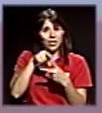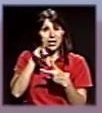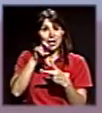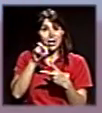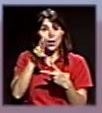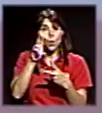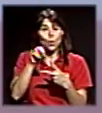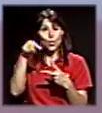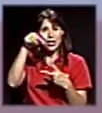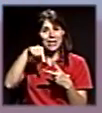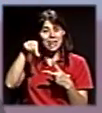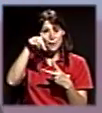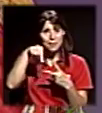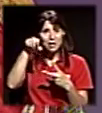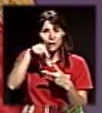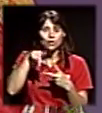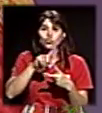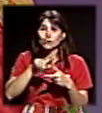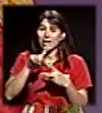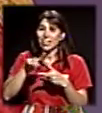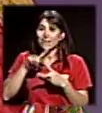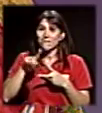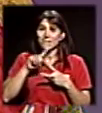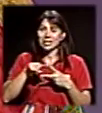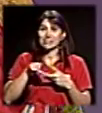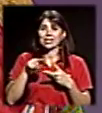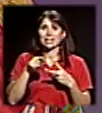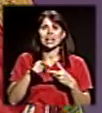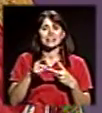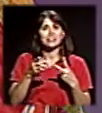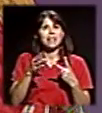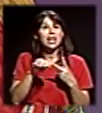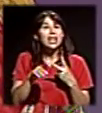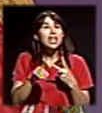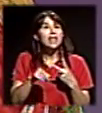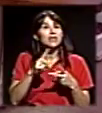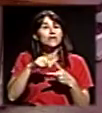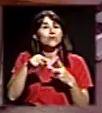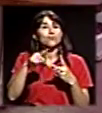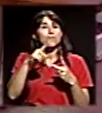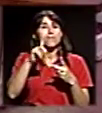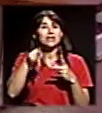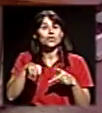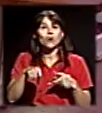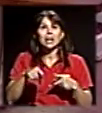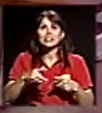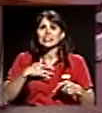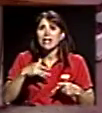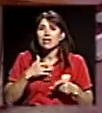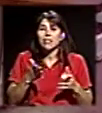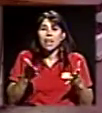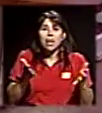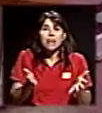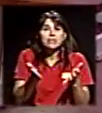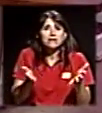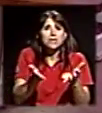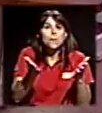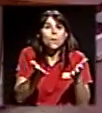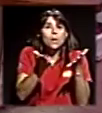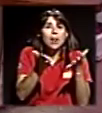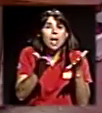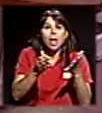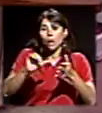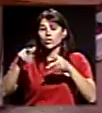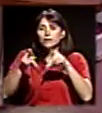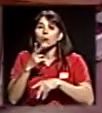y otras que bajan y el tabaco te agarra por las dos sube y baja hay gente que los estimula y otros que los calman